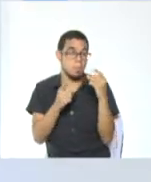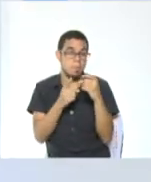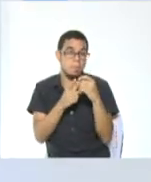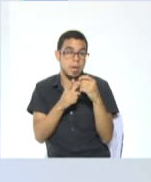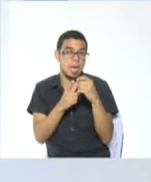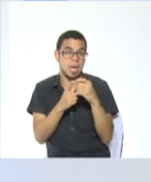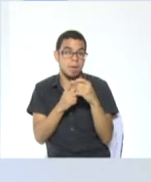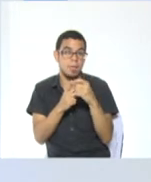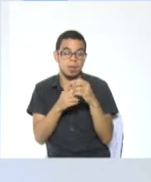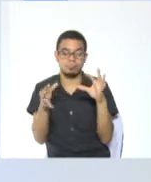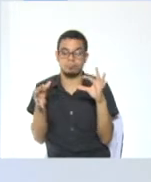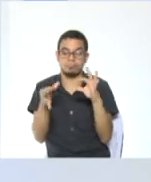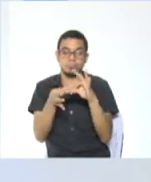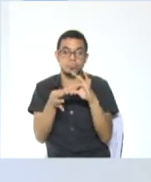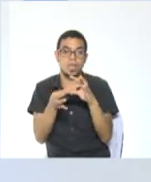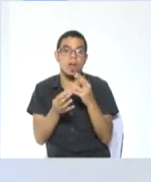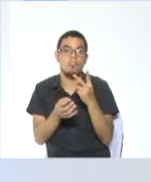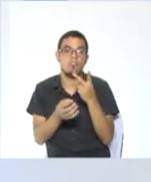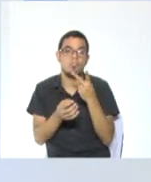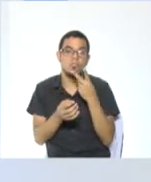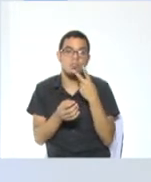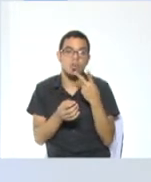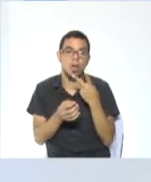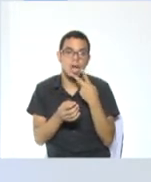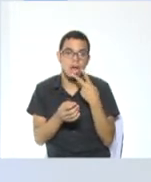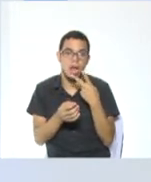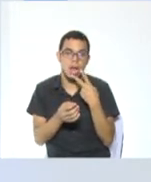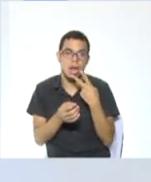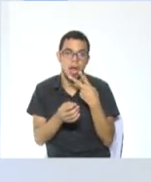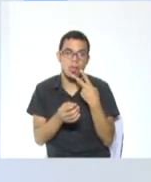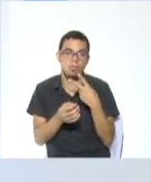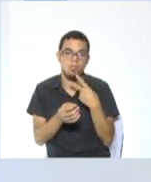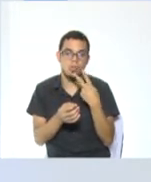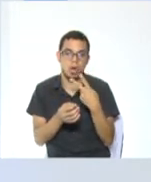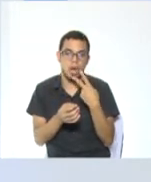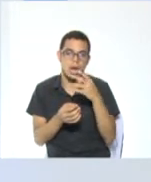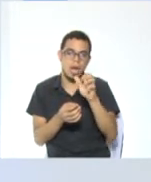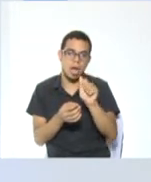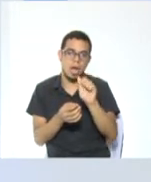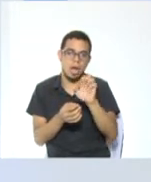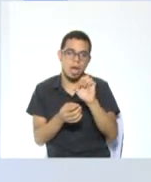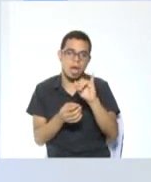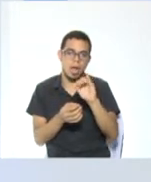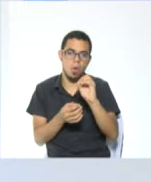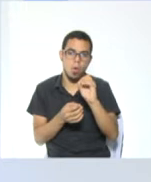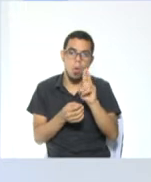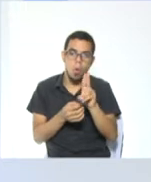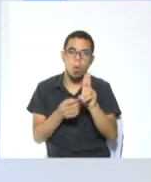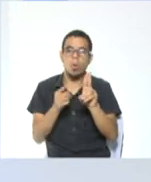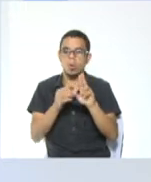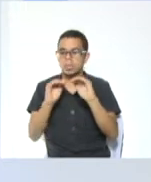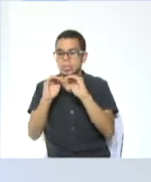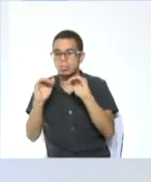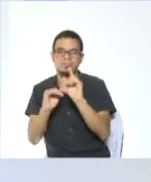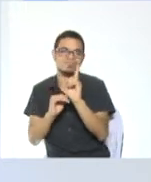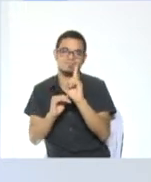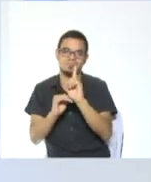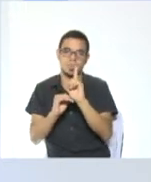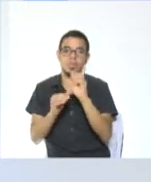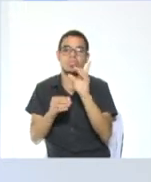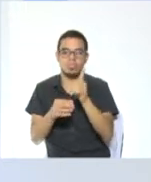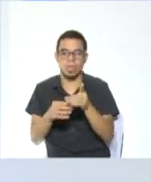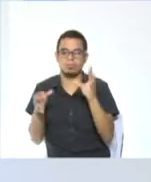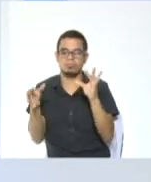tenemos las palabras bisílabas. Tenemos un ejemplo aquí sencillo, Simón. La palabra Simón es una